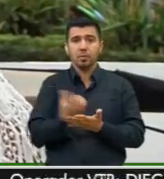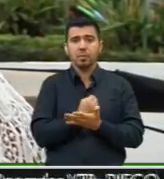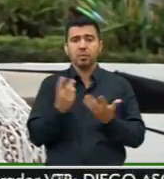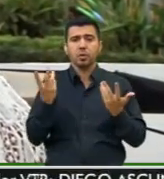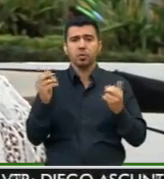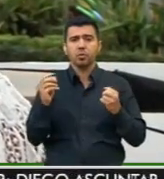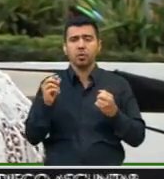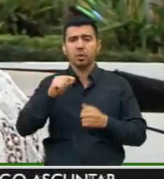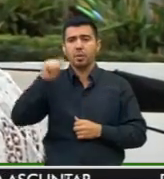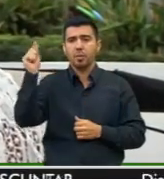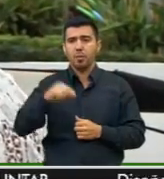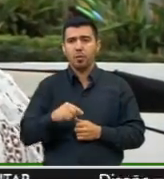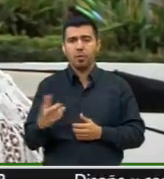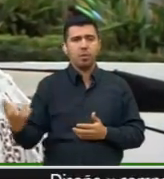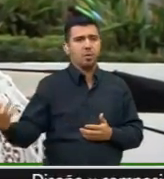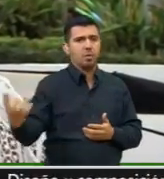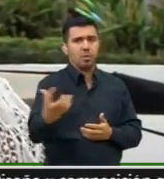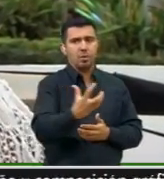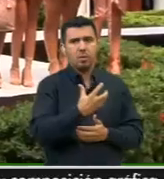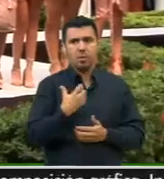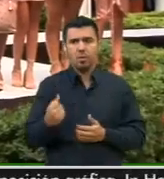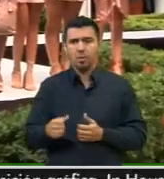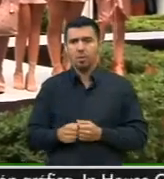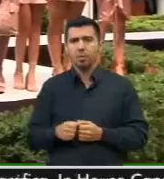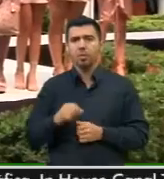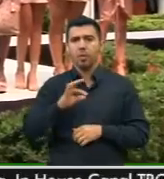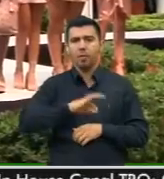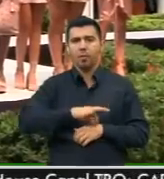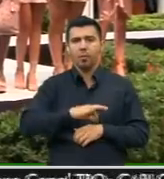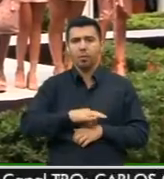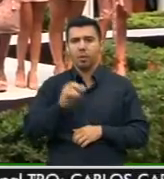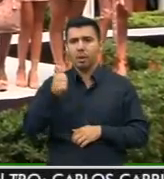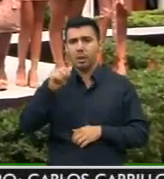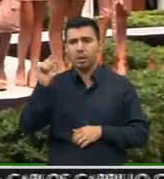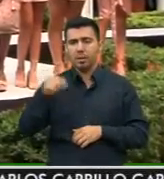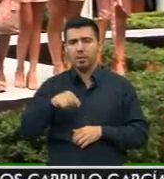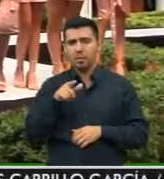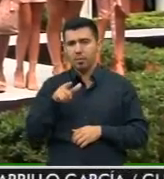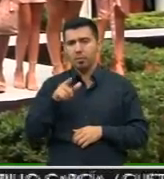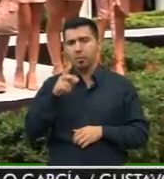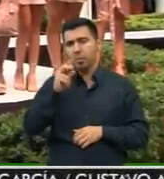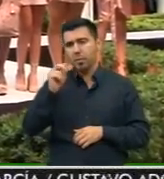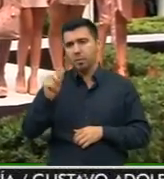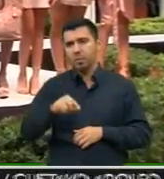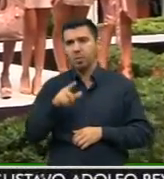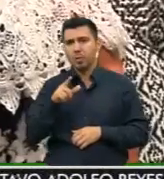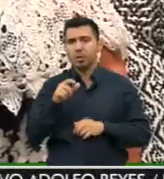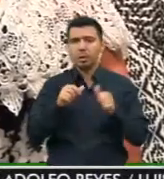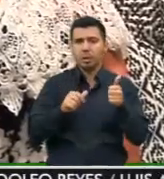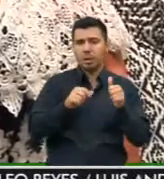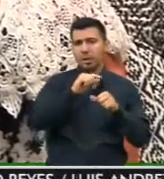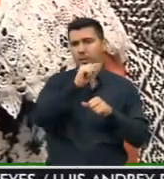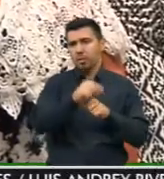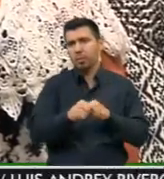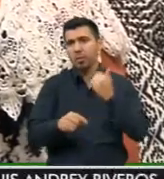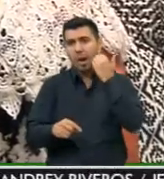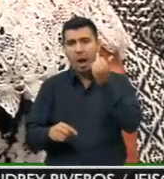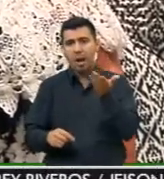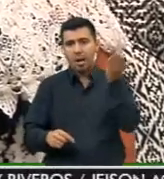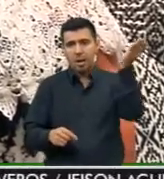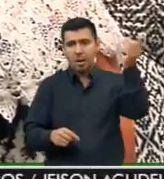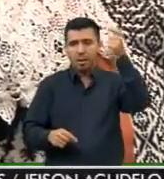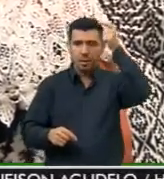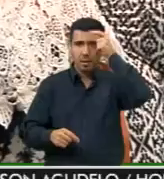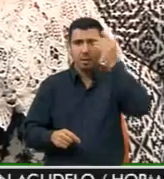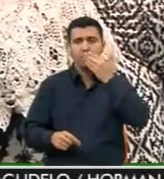es para las fundaciones el 10% para la señorita norte de santander y el otro 10% sirve de base para